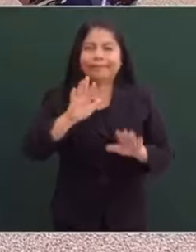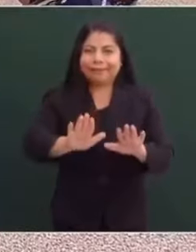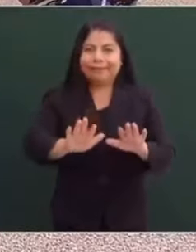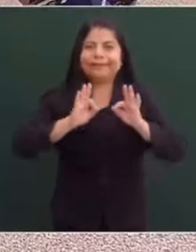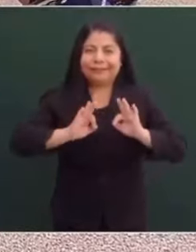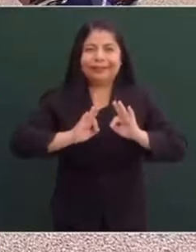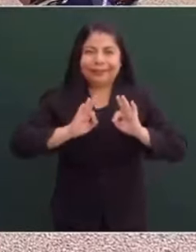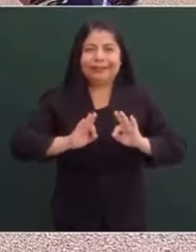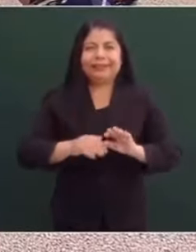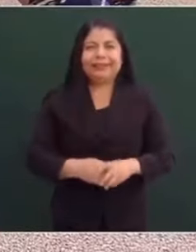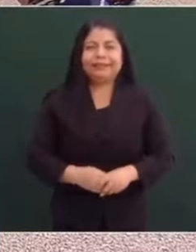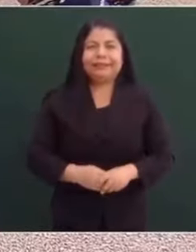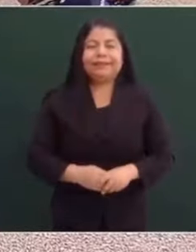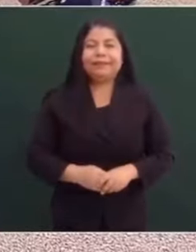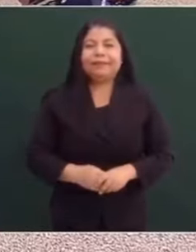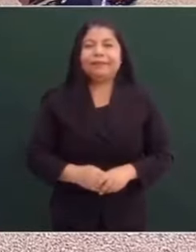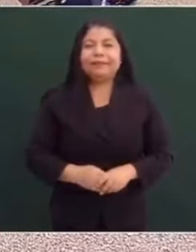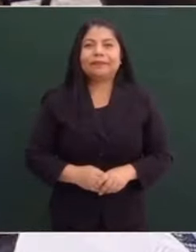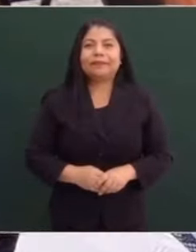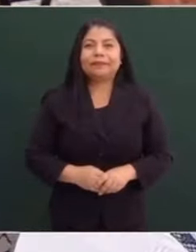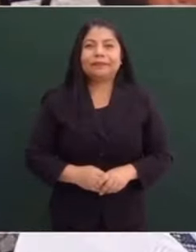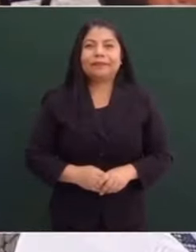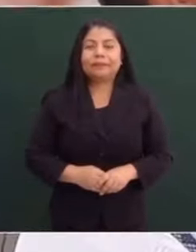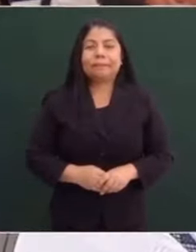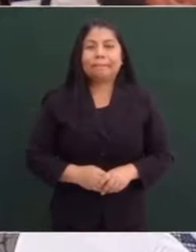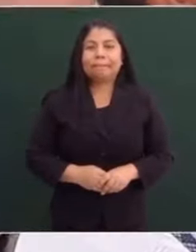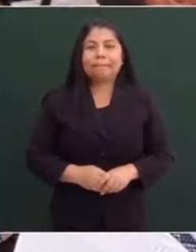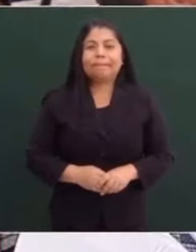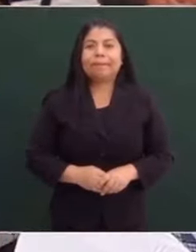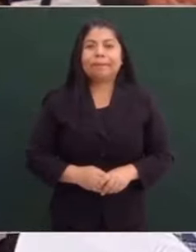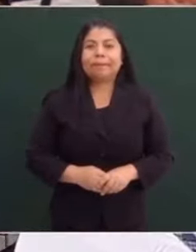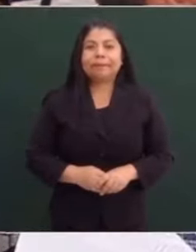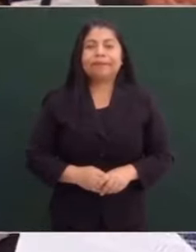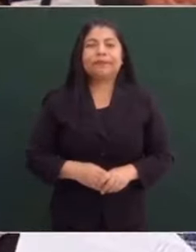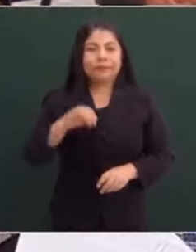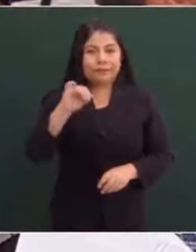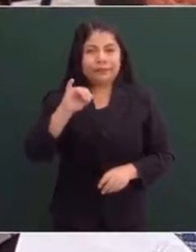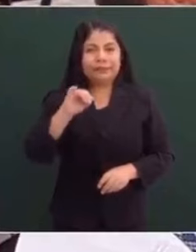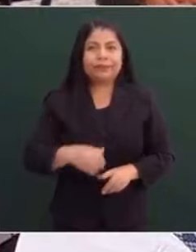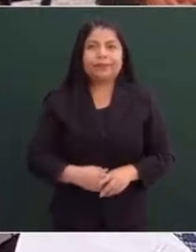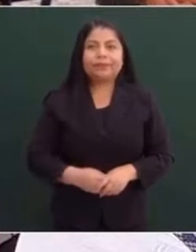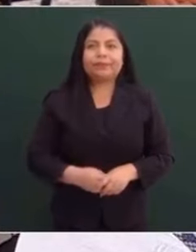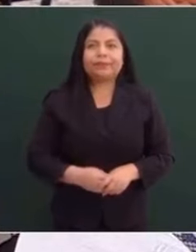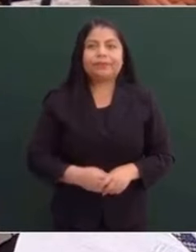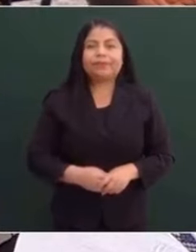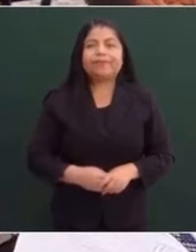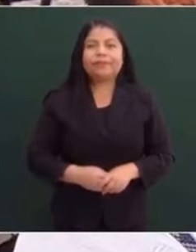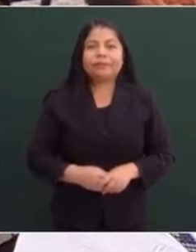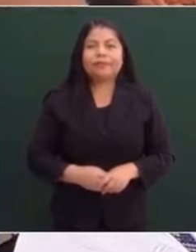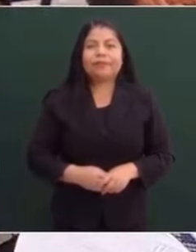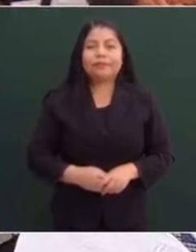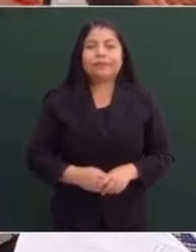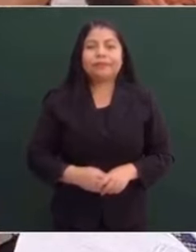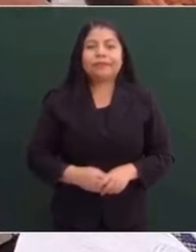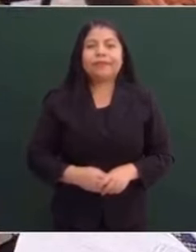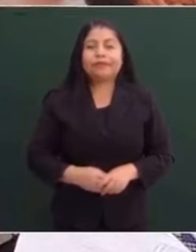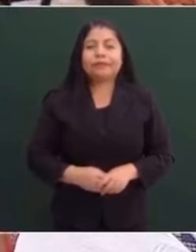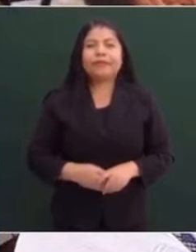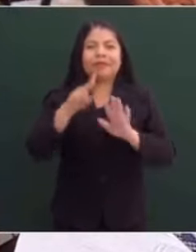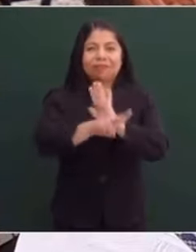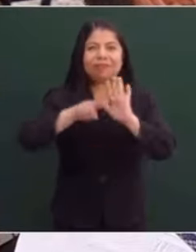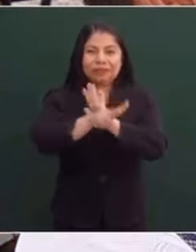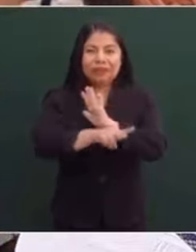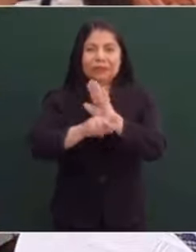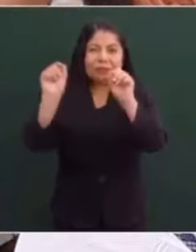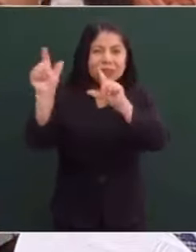Tranquila, no va a pasar nada. Oiga, ¿y las columnas? Usted dice que están revestidas, sí, para evitar, sí, sí, impactos, pero los videos que han difundido, pero se ve que las camisas están